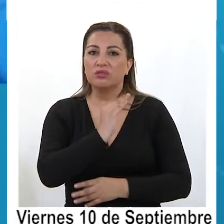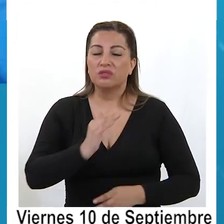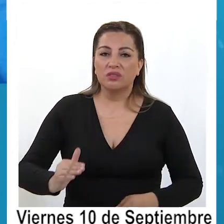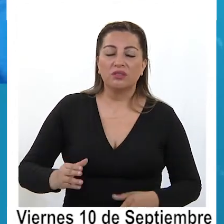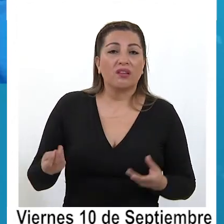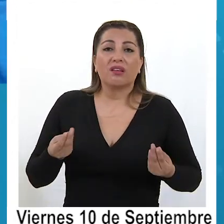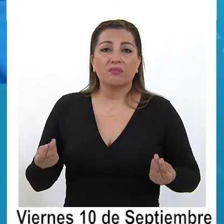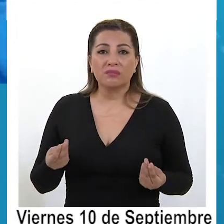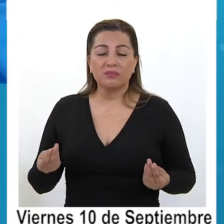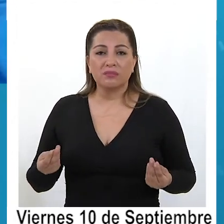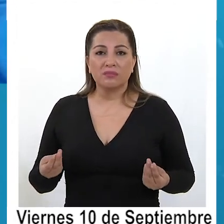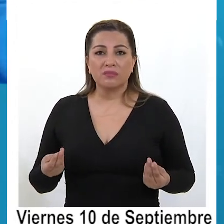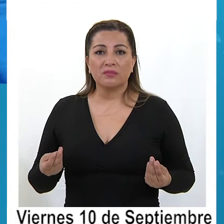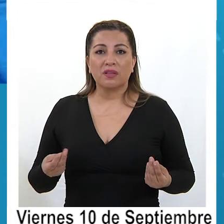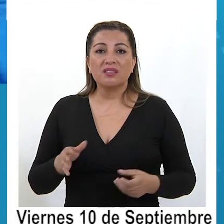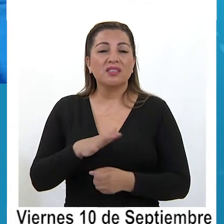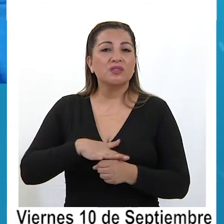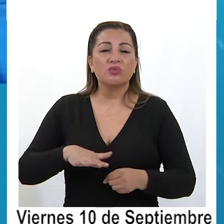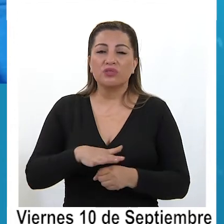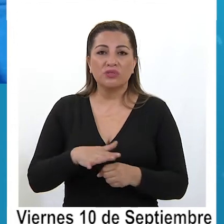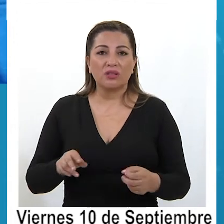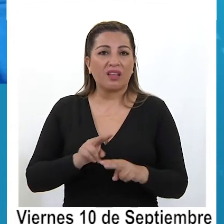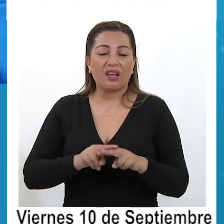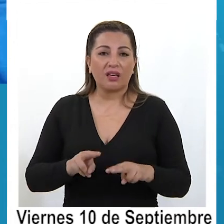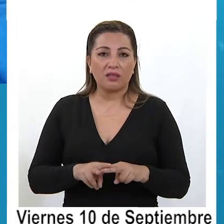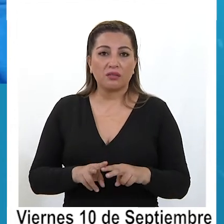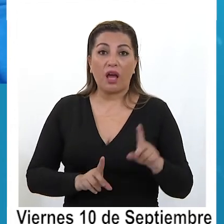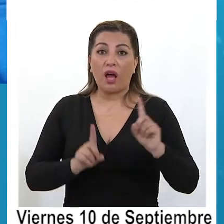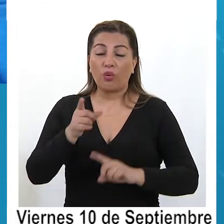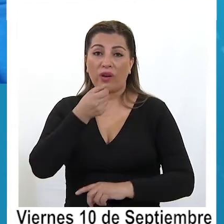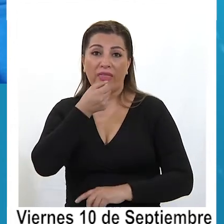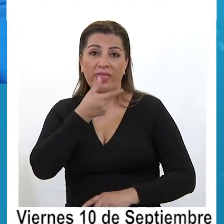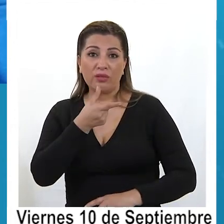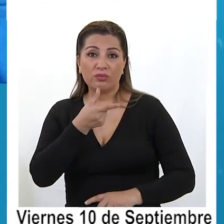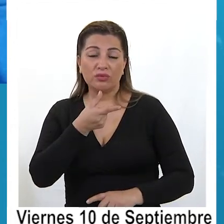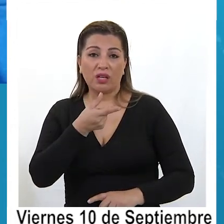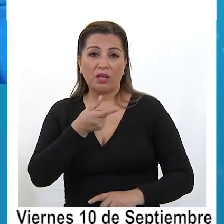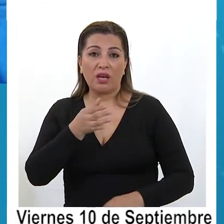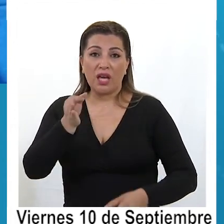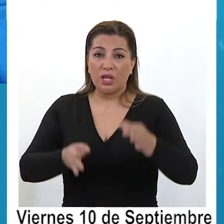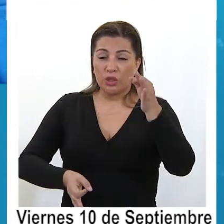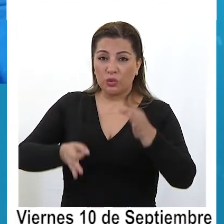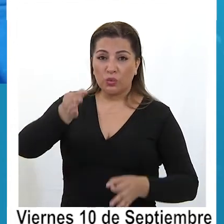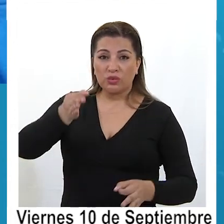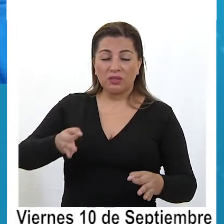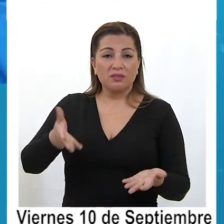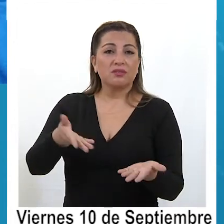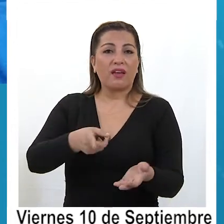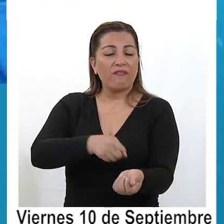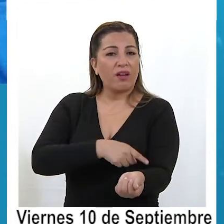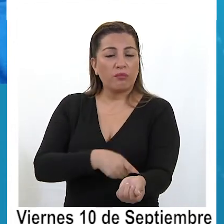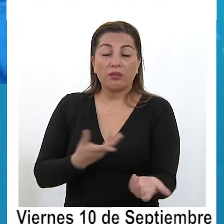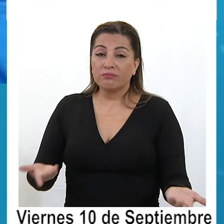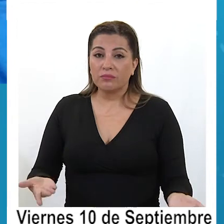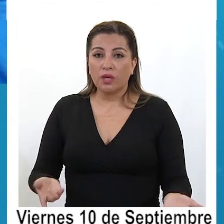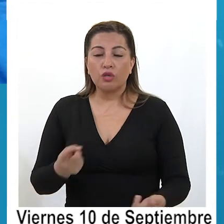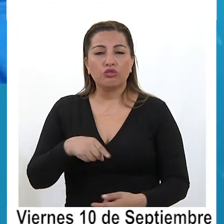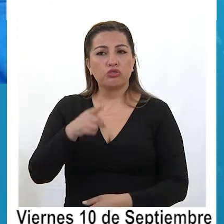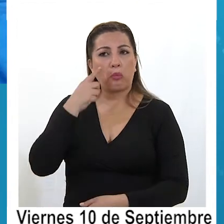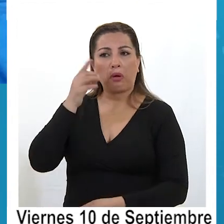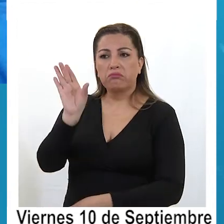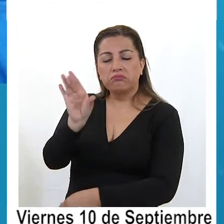¿Cómo se enfrenta esa situación? ¿Se hacen denuncias ante los tribunales de familia? ¿Cómo opera eso? Porque, bueno, uno ve